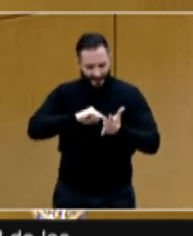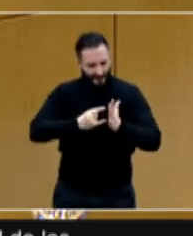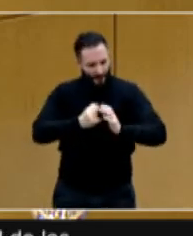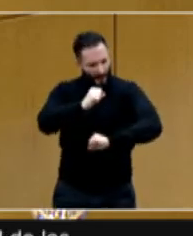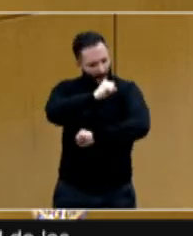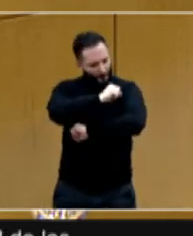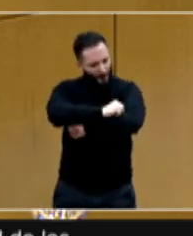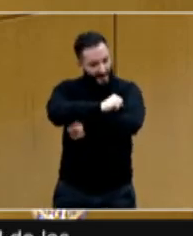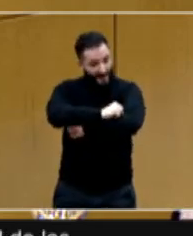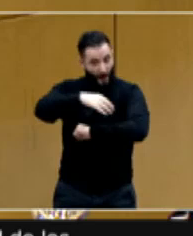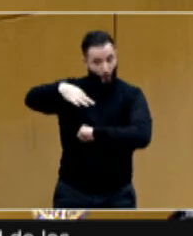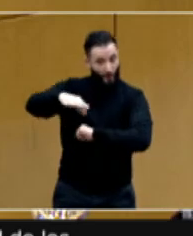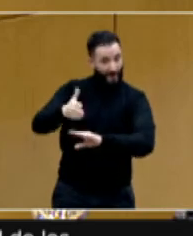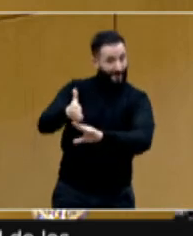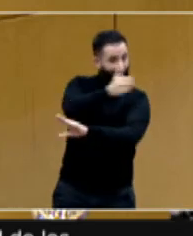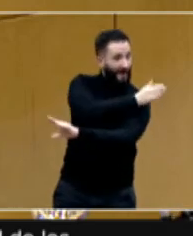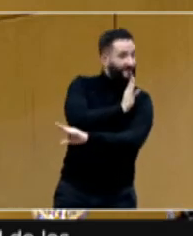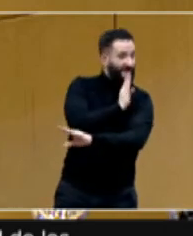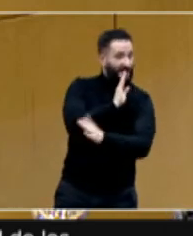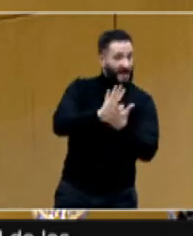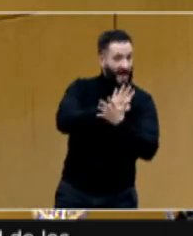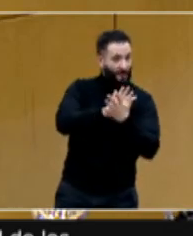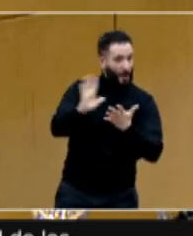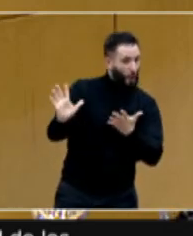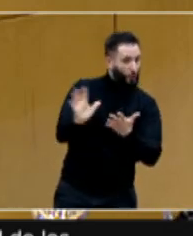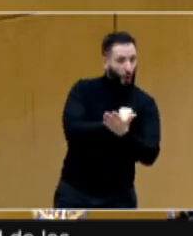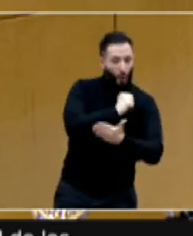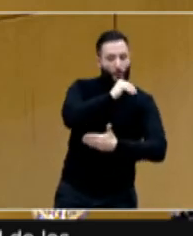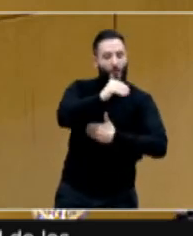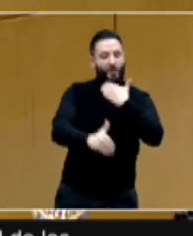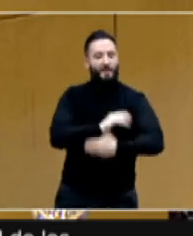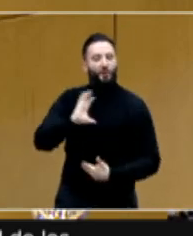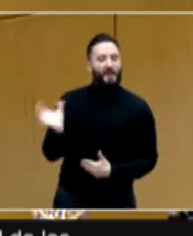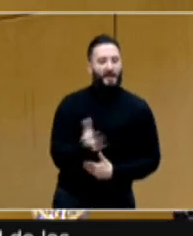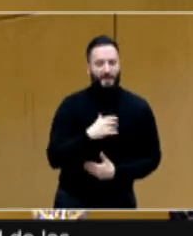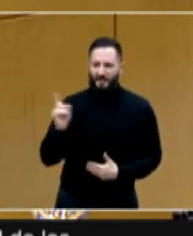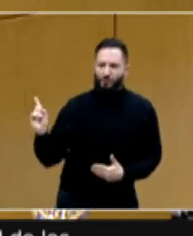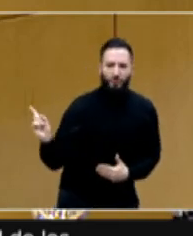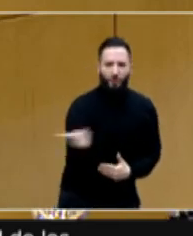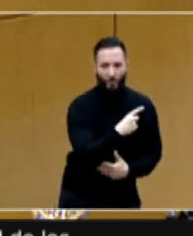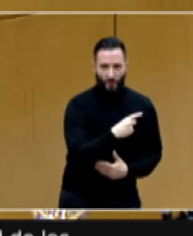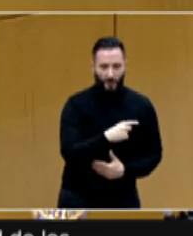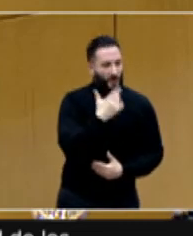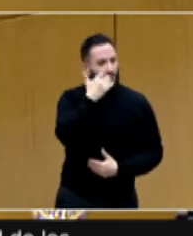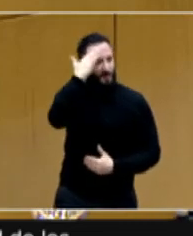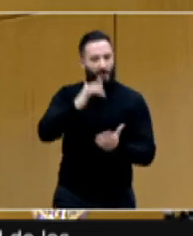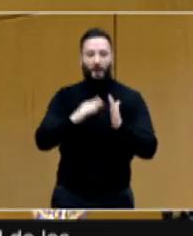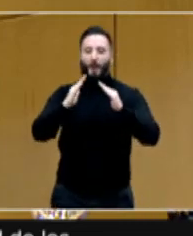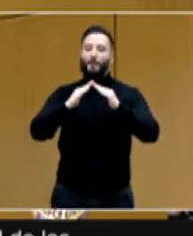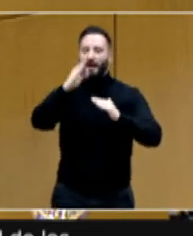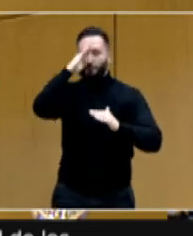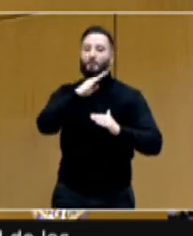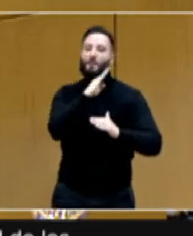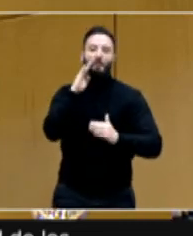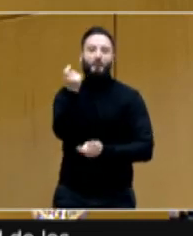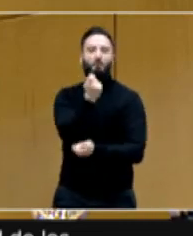parece que estábamos antes en el que todo tenía que pasar por el procedimiento de incapacitación si usted quería vender la casa de los papás y uno de